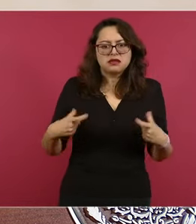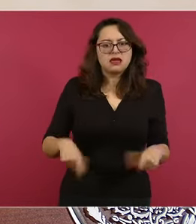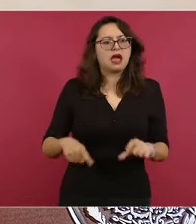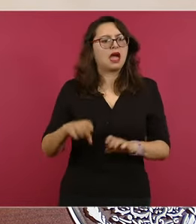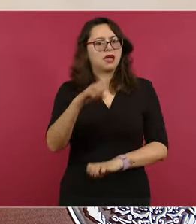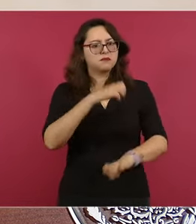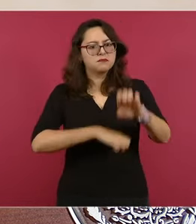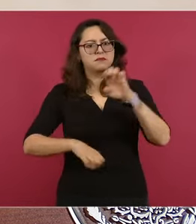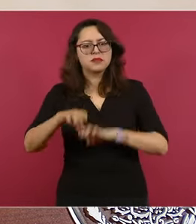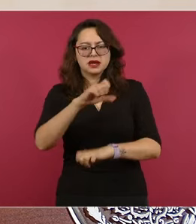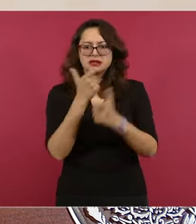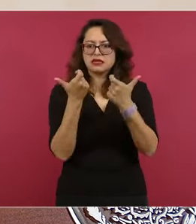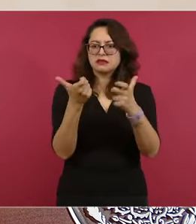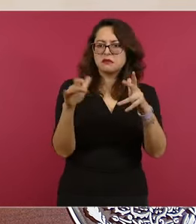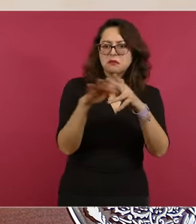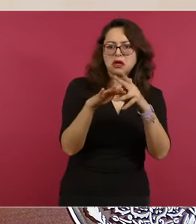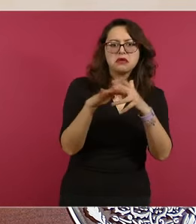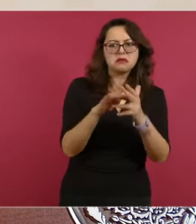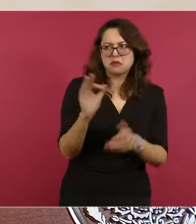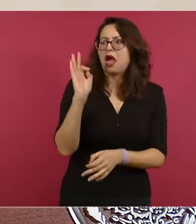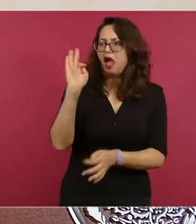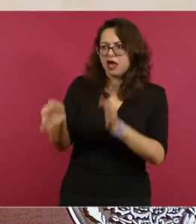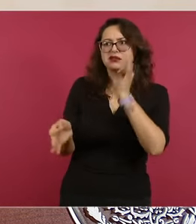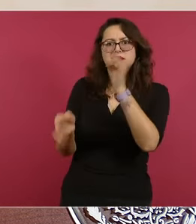por las clases medias,